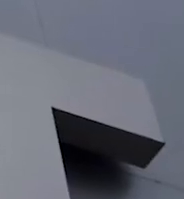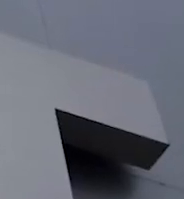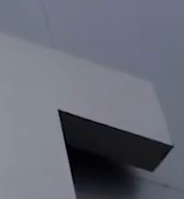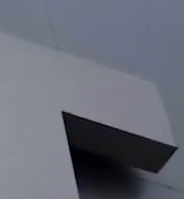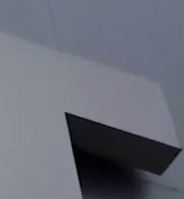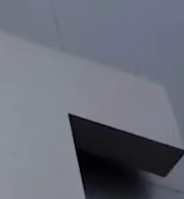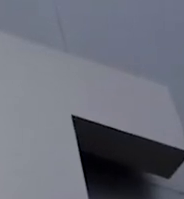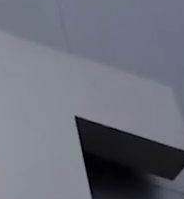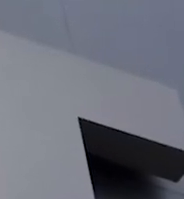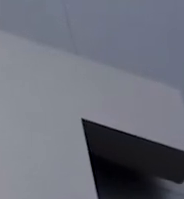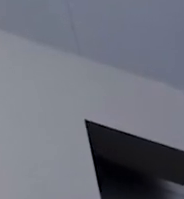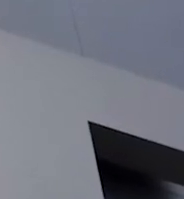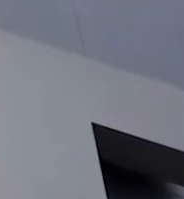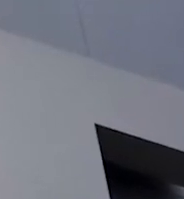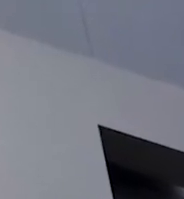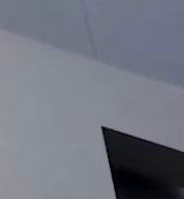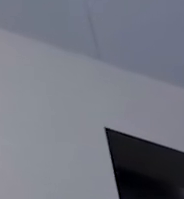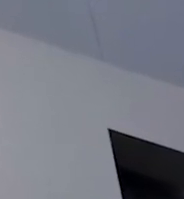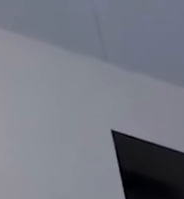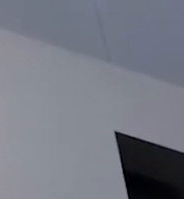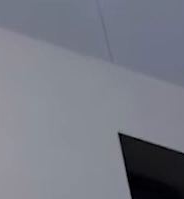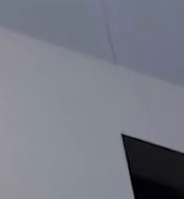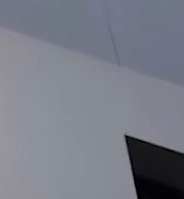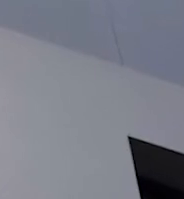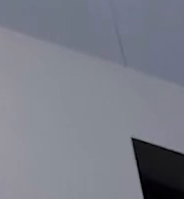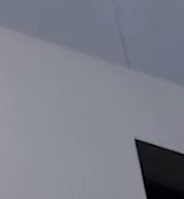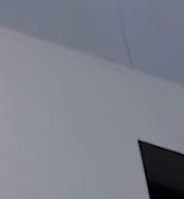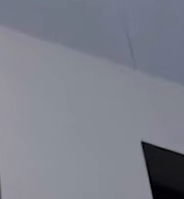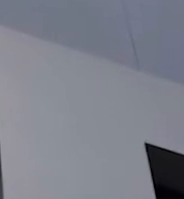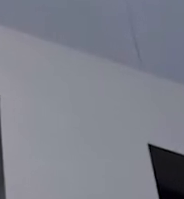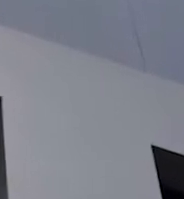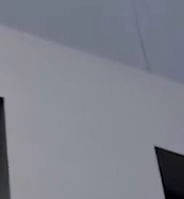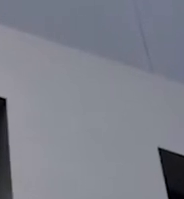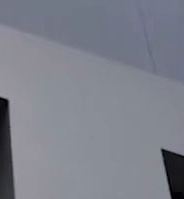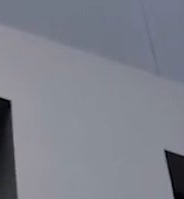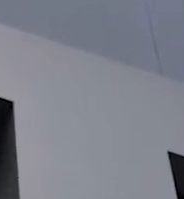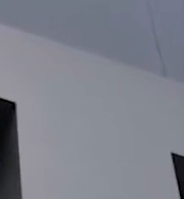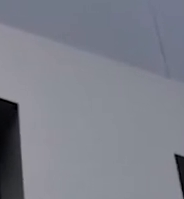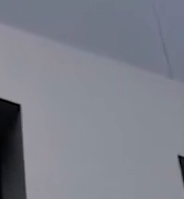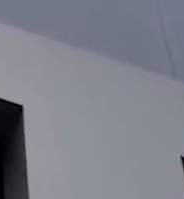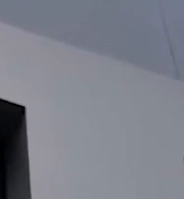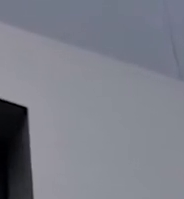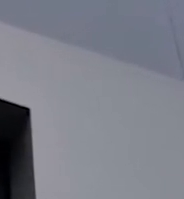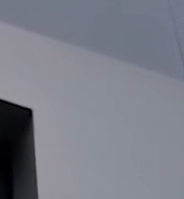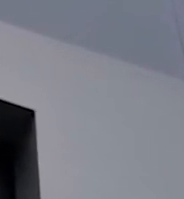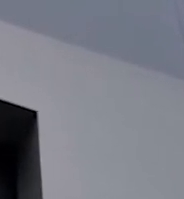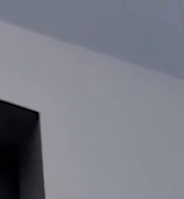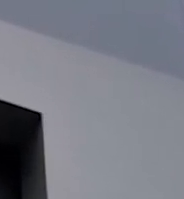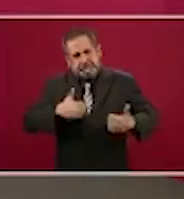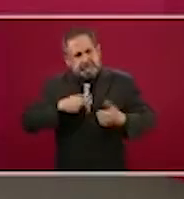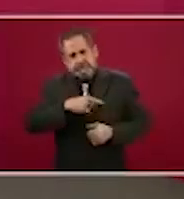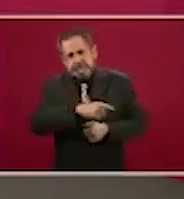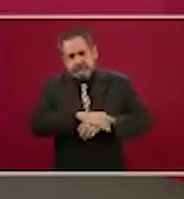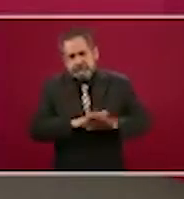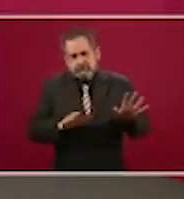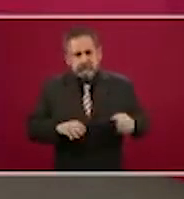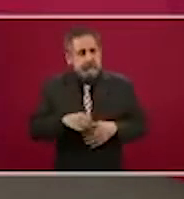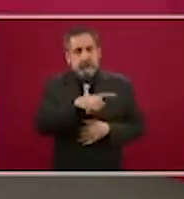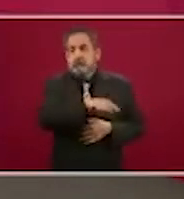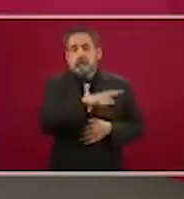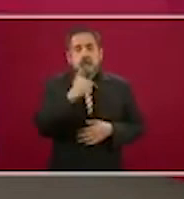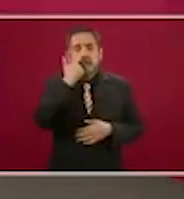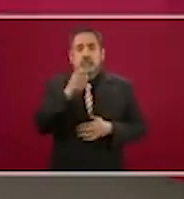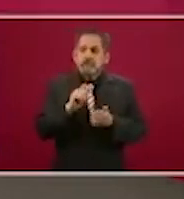señaló que si la ley lo permite el servicio de administración tributaria podría llegar a arreglos con empresas irregulares que estén dispuestas a